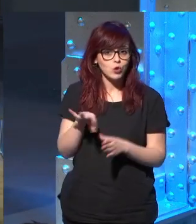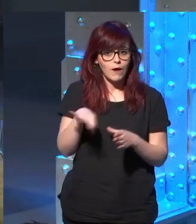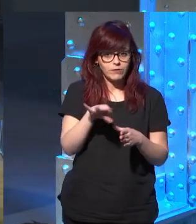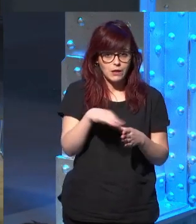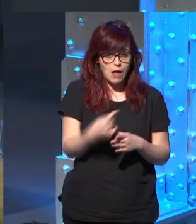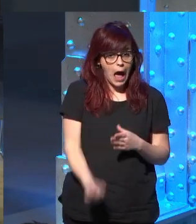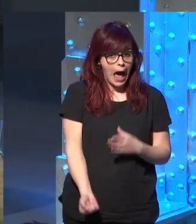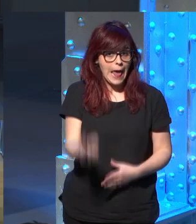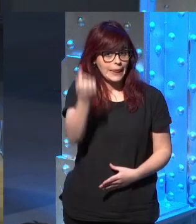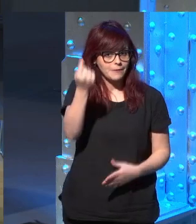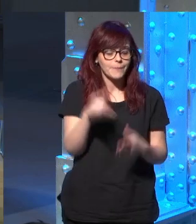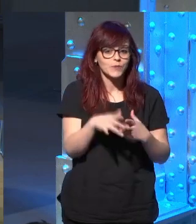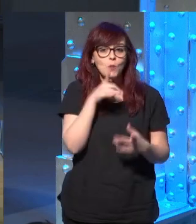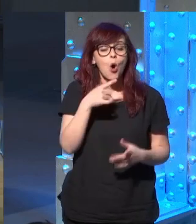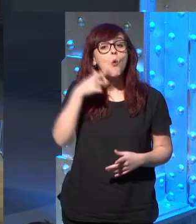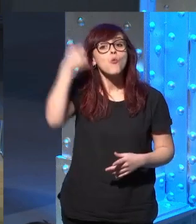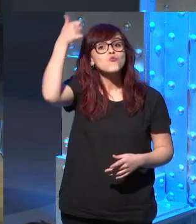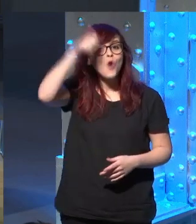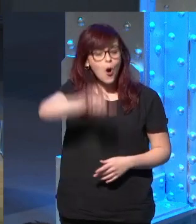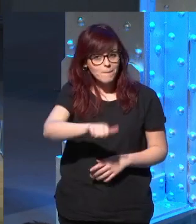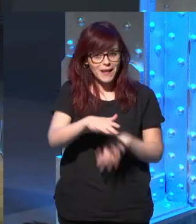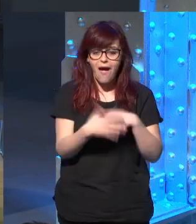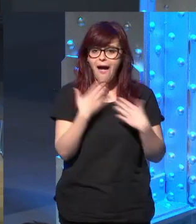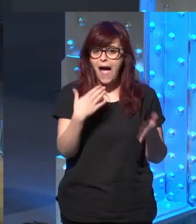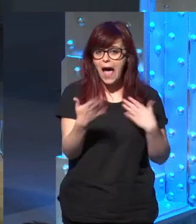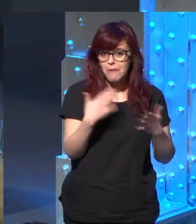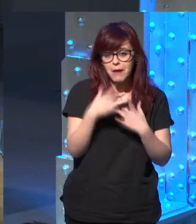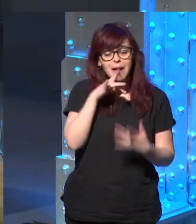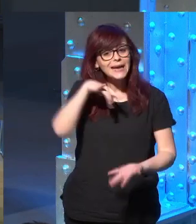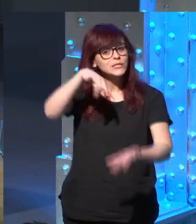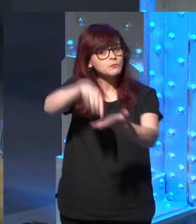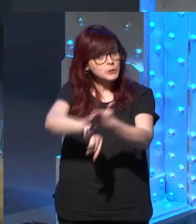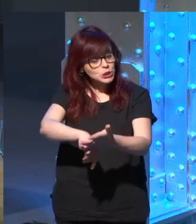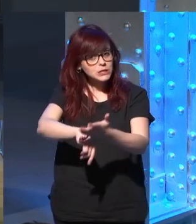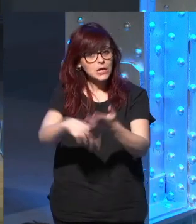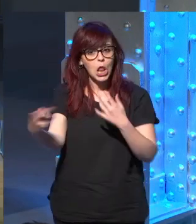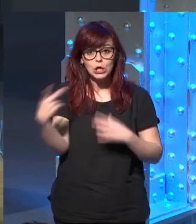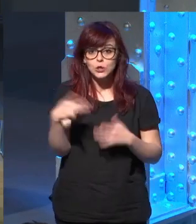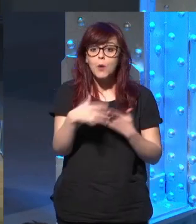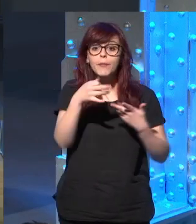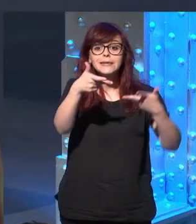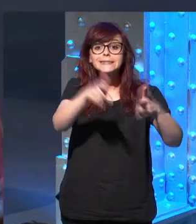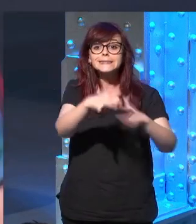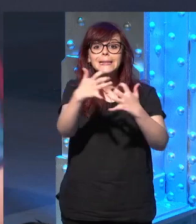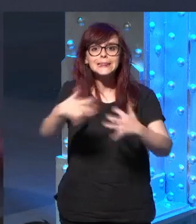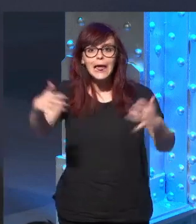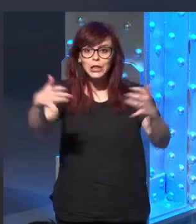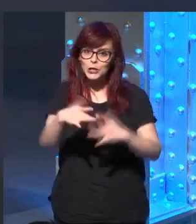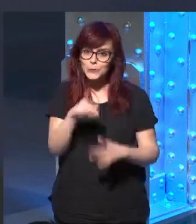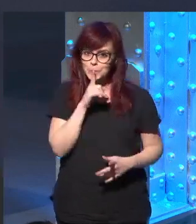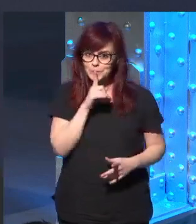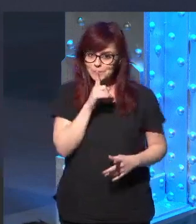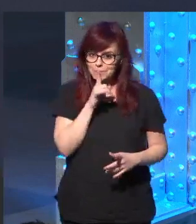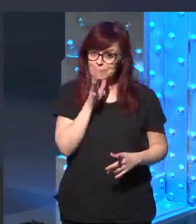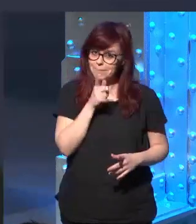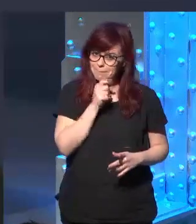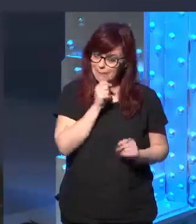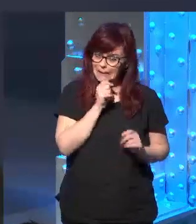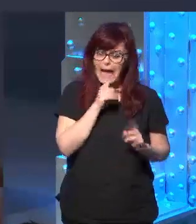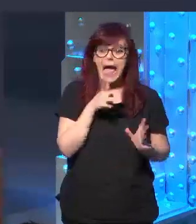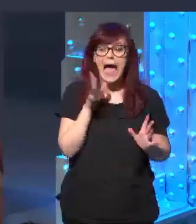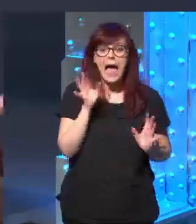cafetería de arriba, mientras un hombre hablaba a su esposa del... Igual está aquí, mejor no lo voy a decir.